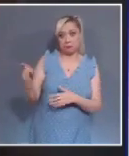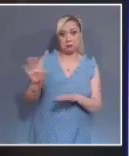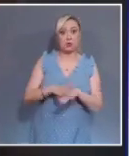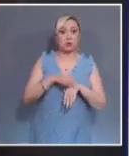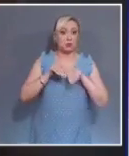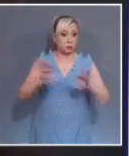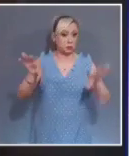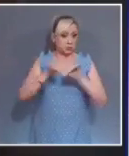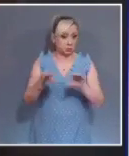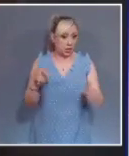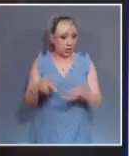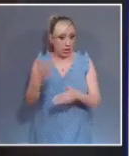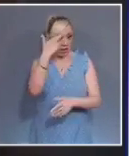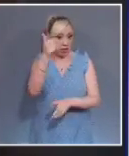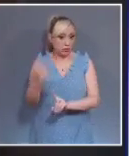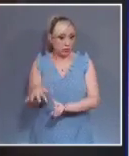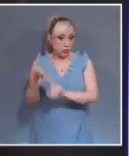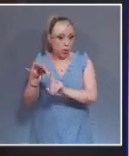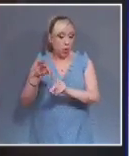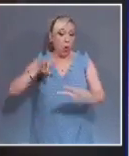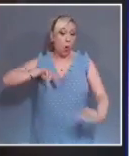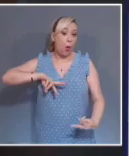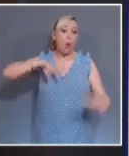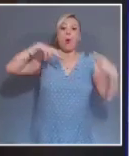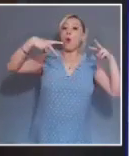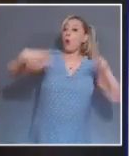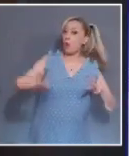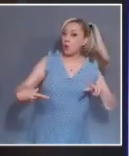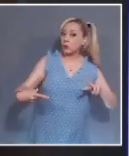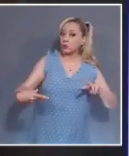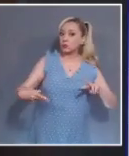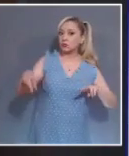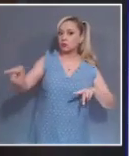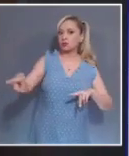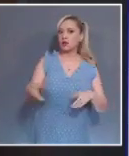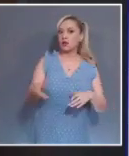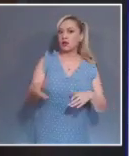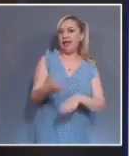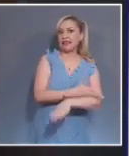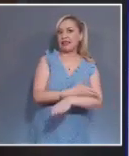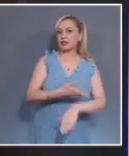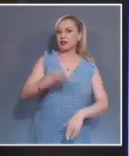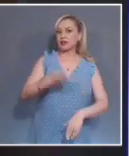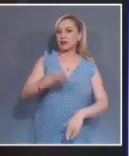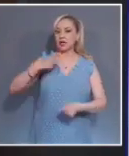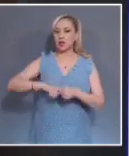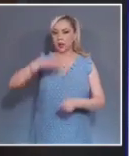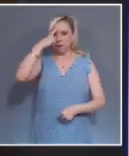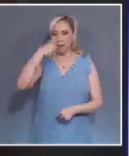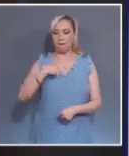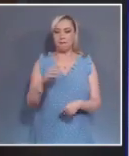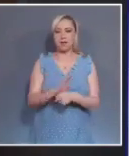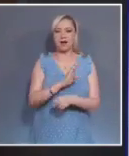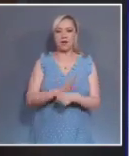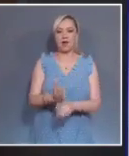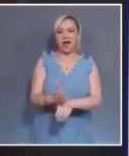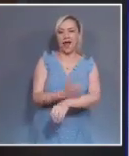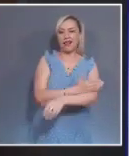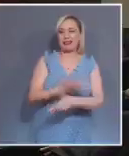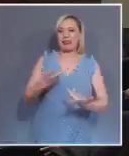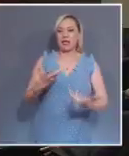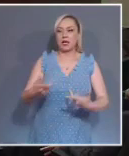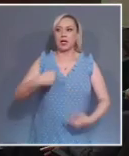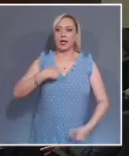el contrario nos encontramos frente a propaganda personalizada y actos anticipados de precampaña y